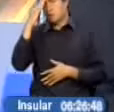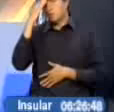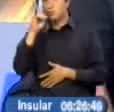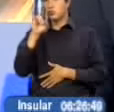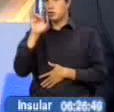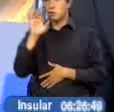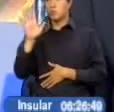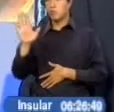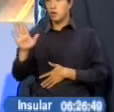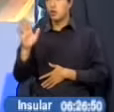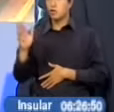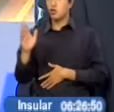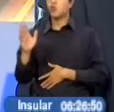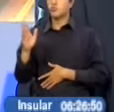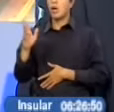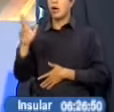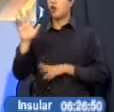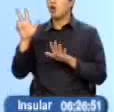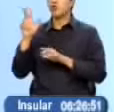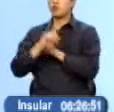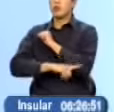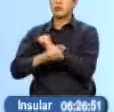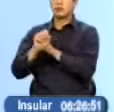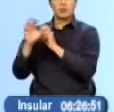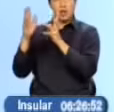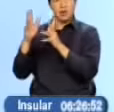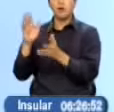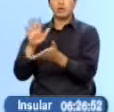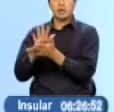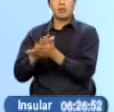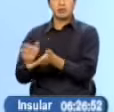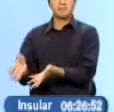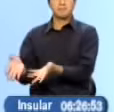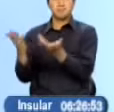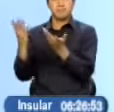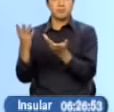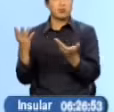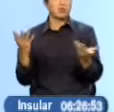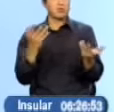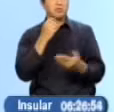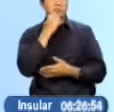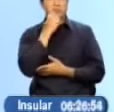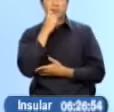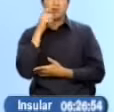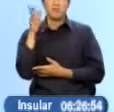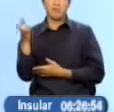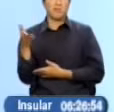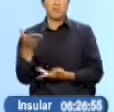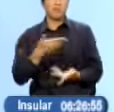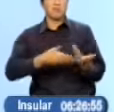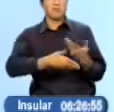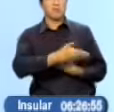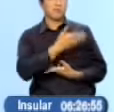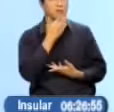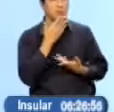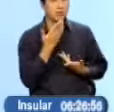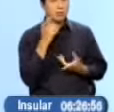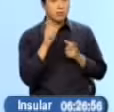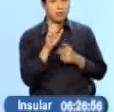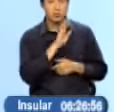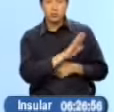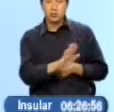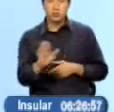claro que van a dar claro eso eso es lo que la gente le entra en duda la gente brasil está muy